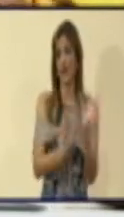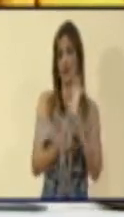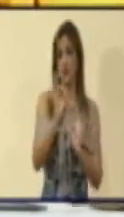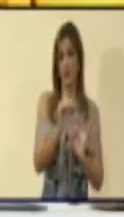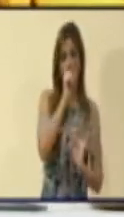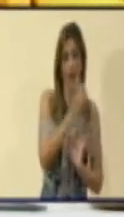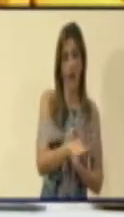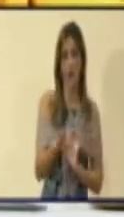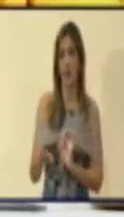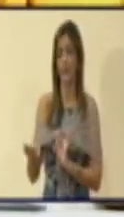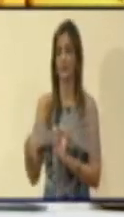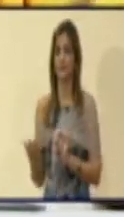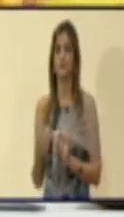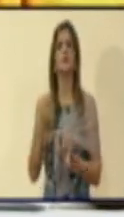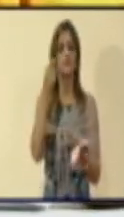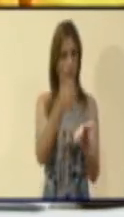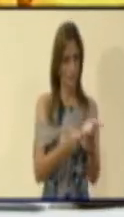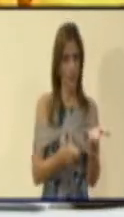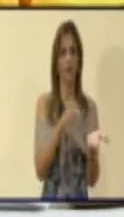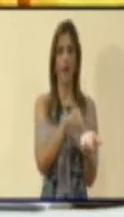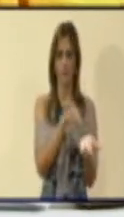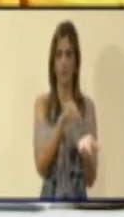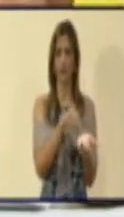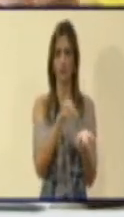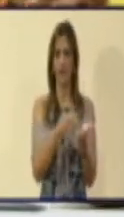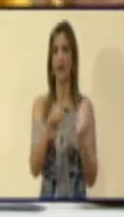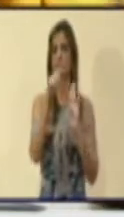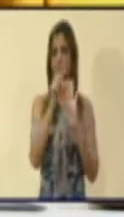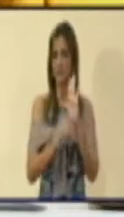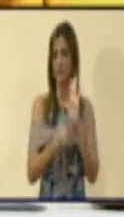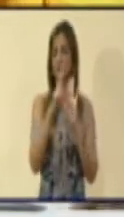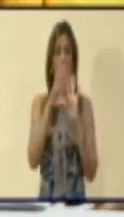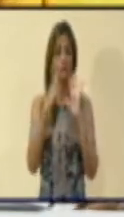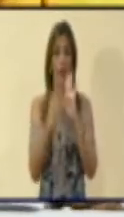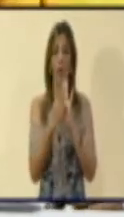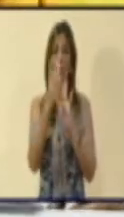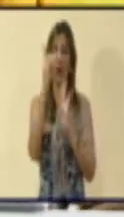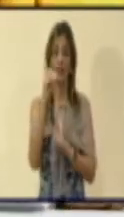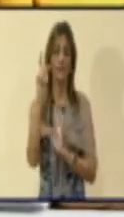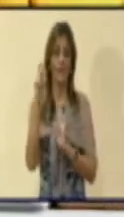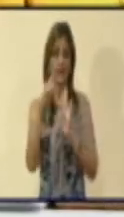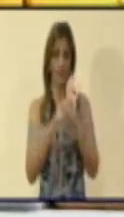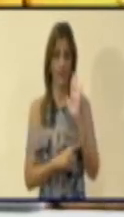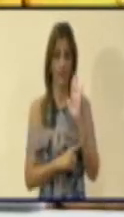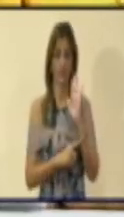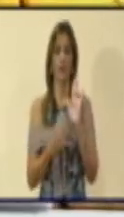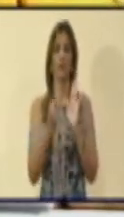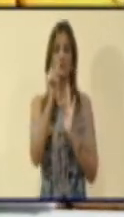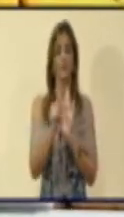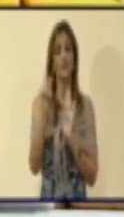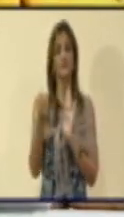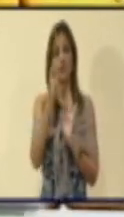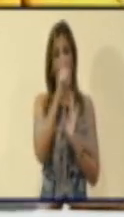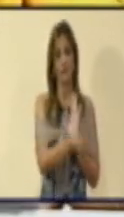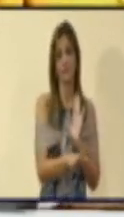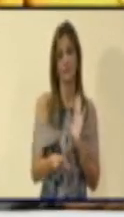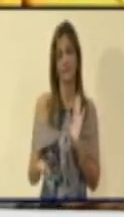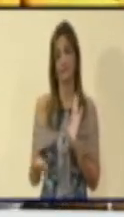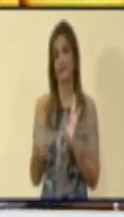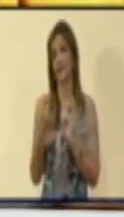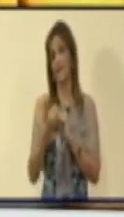a quienes se pueden imponer también las multas previstas en este decreto en el caso de los menores de edad o personas incapaces que vulneren lo que